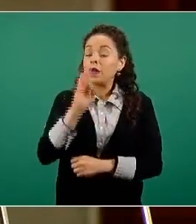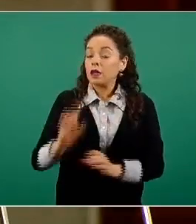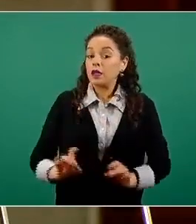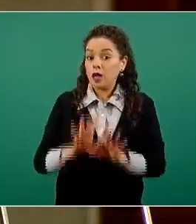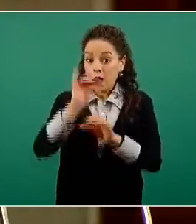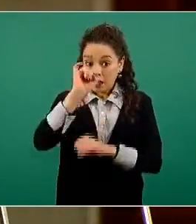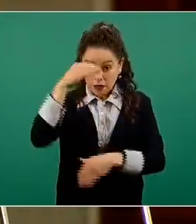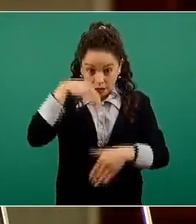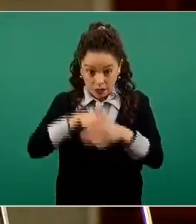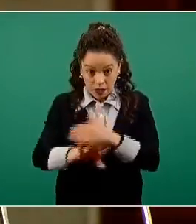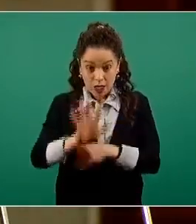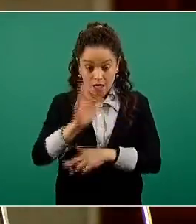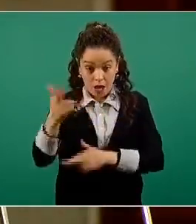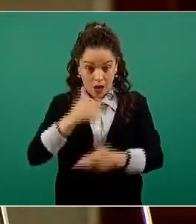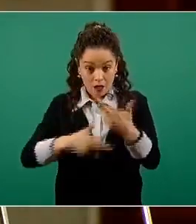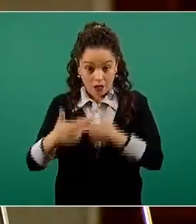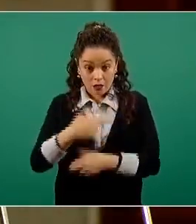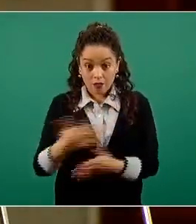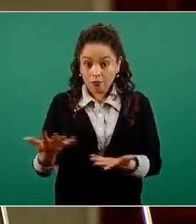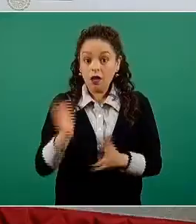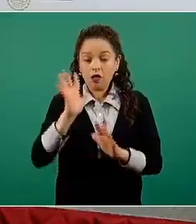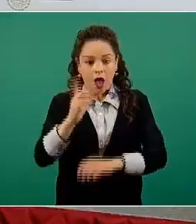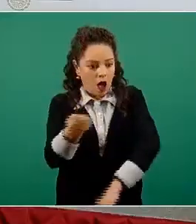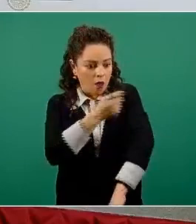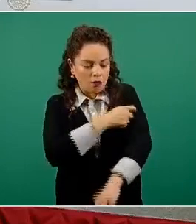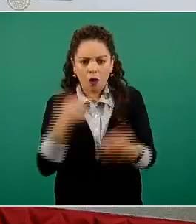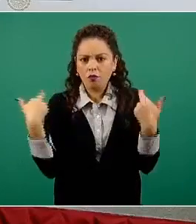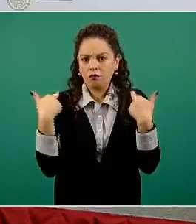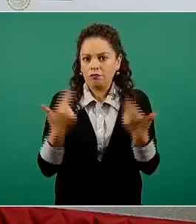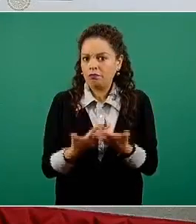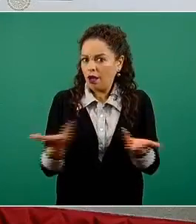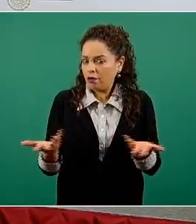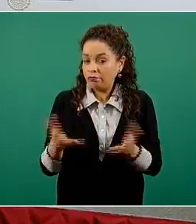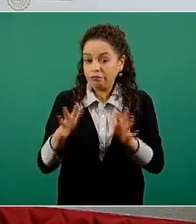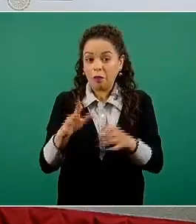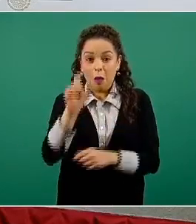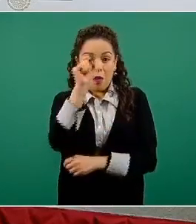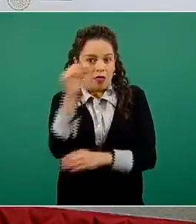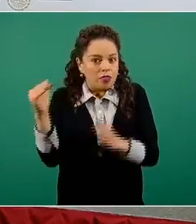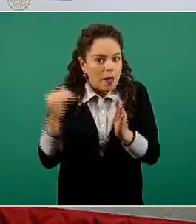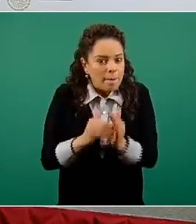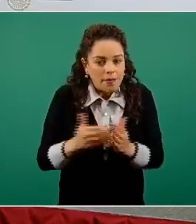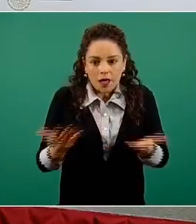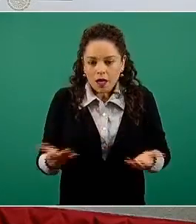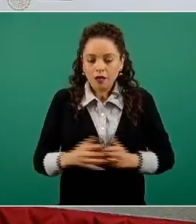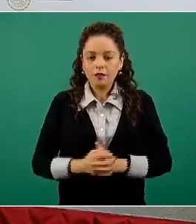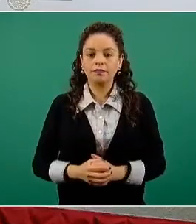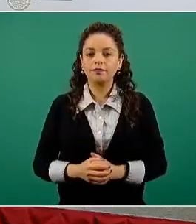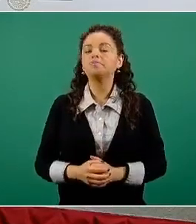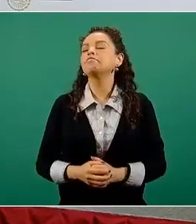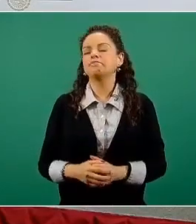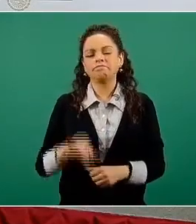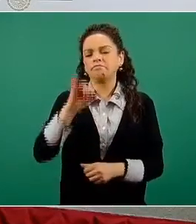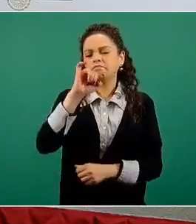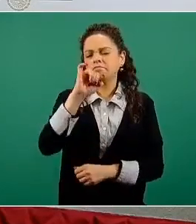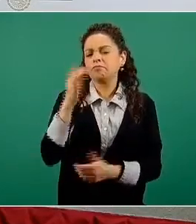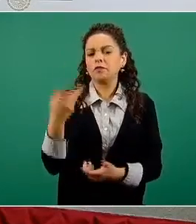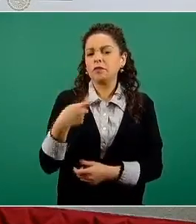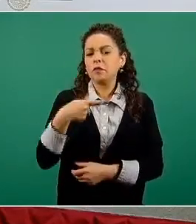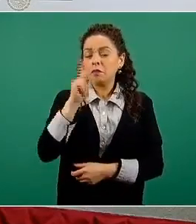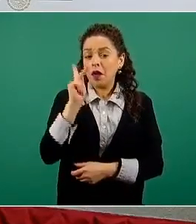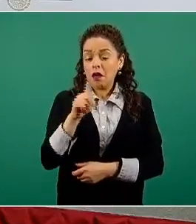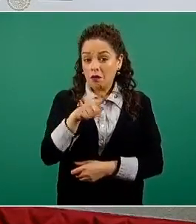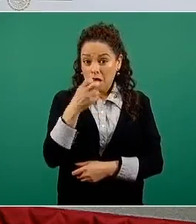se vacunaron los profesores, 20,000 mínimo. Sí, de hecho no habría, digamos, ninguna repercusión negativa,